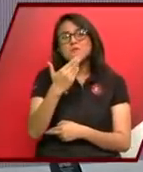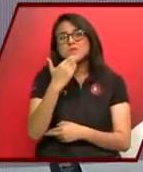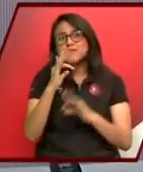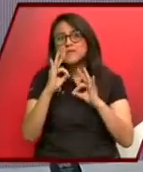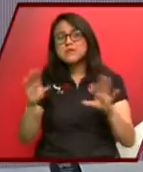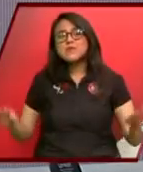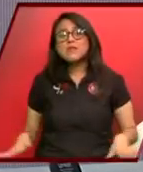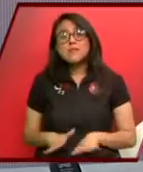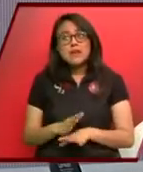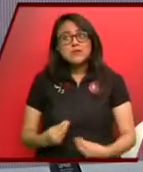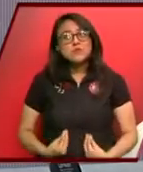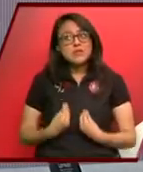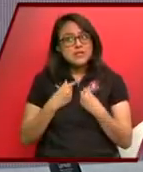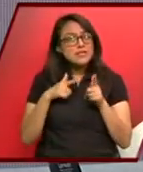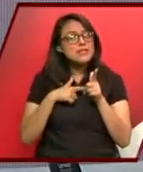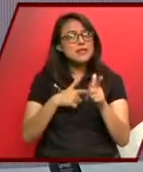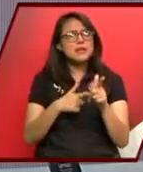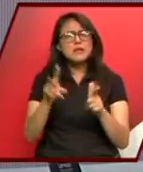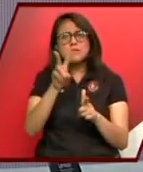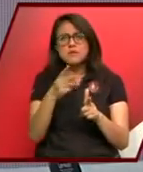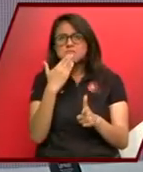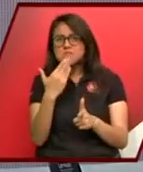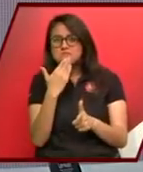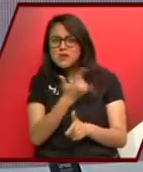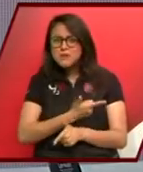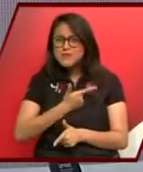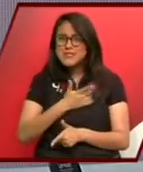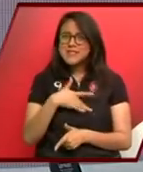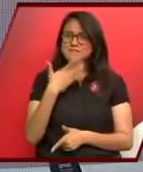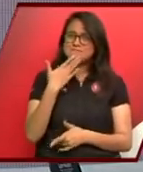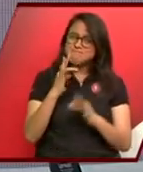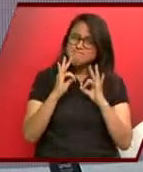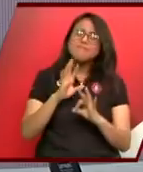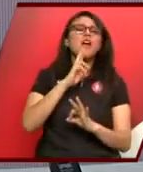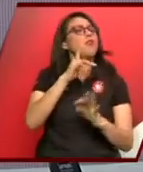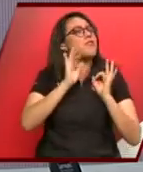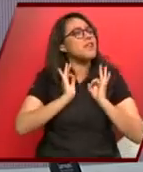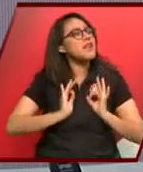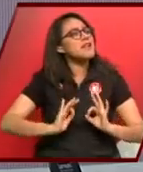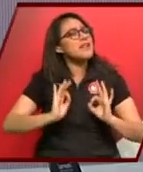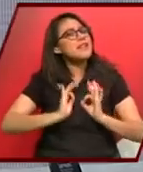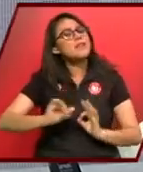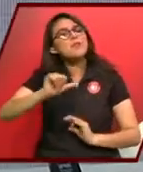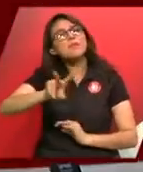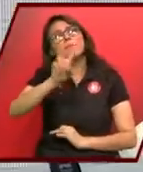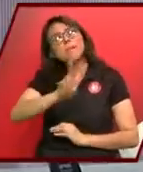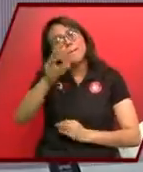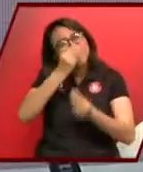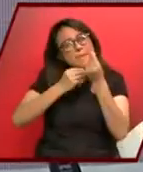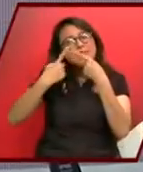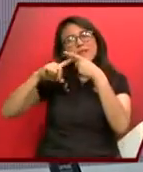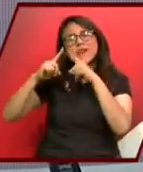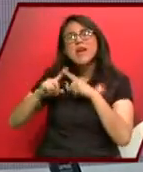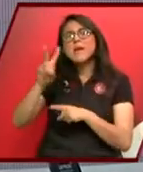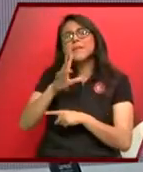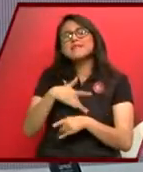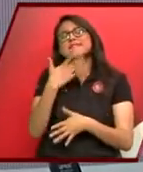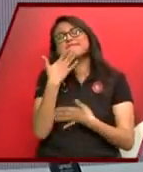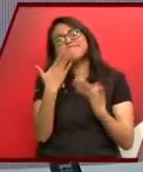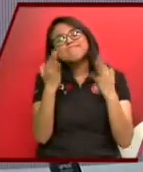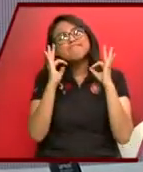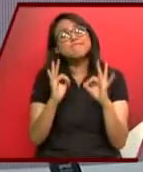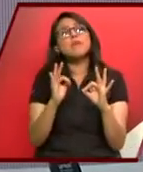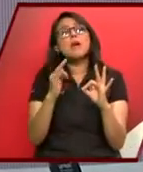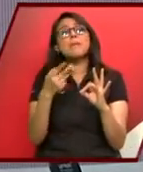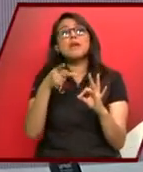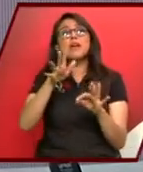La vida sigue. Y los viernes, a mí me gusta hacer un programa como mucho más ligero, más tranquilito. Es el viernes de dragones, un viernes más cómodo.